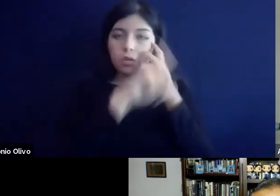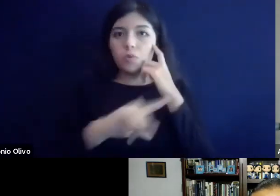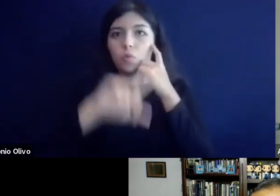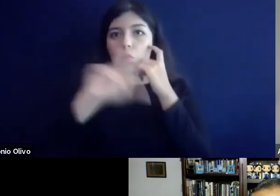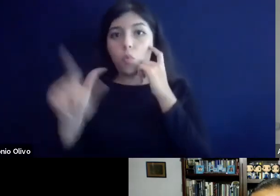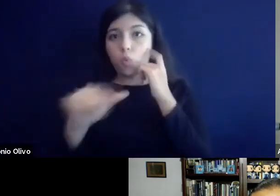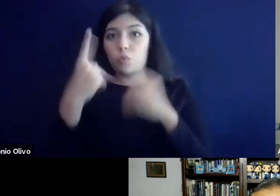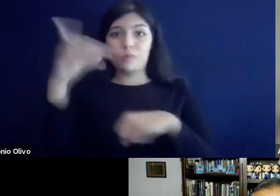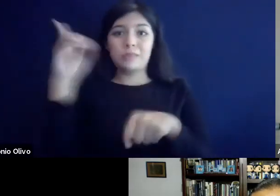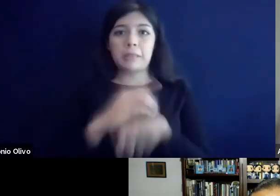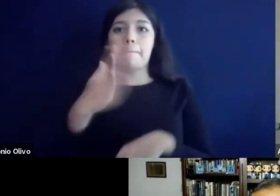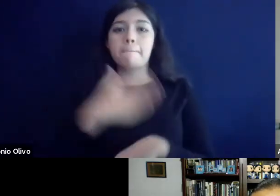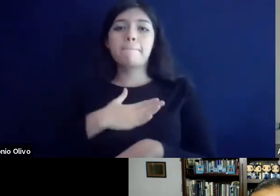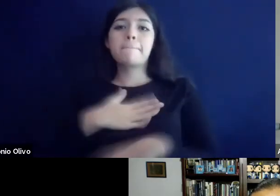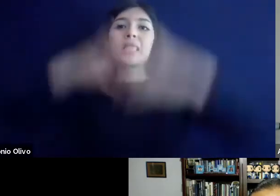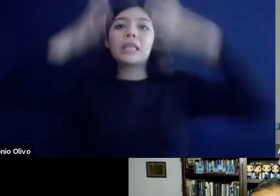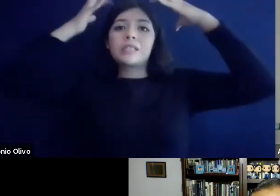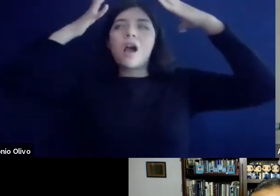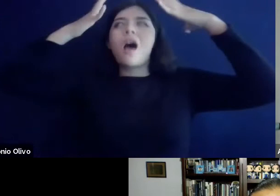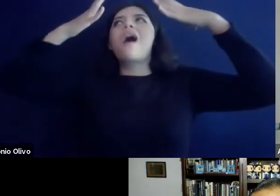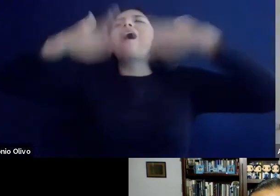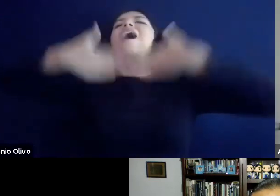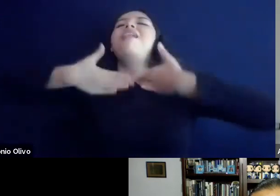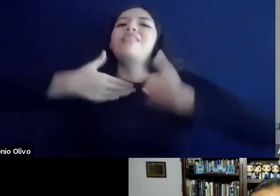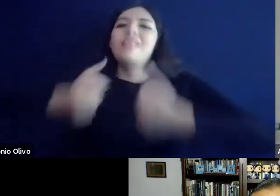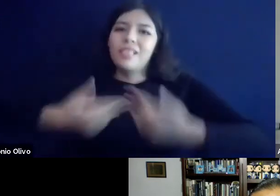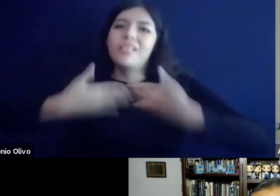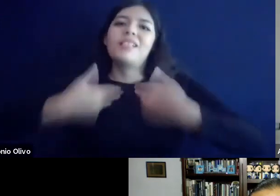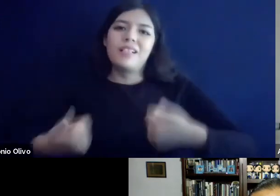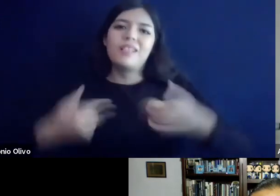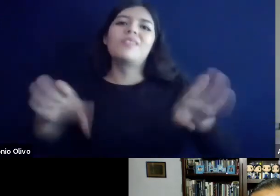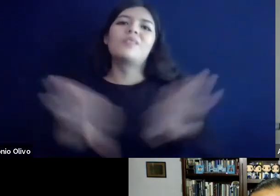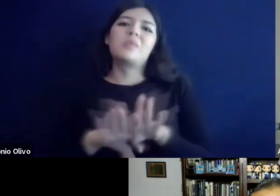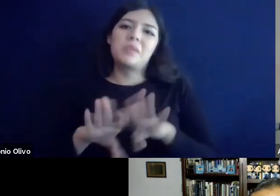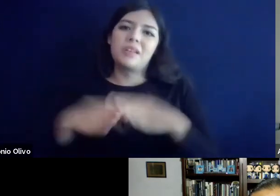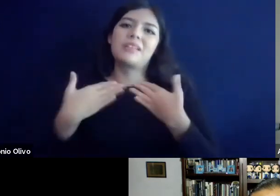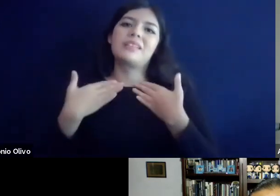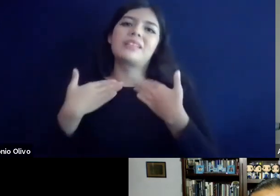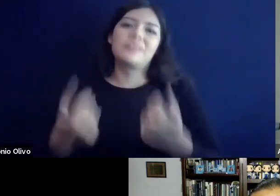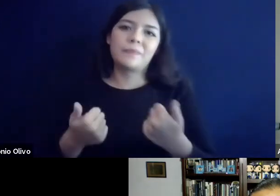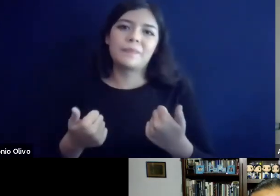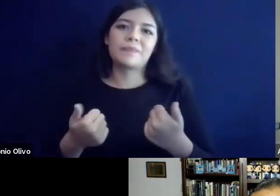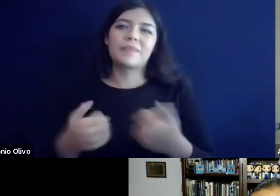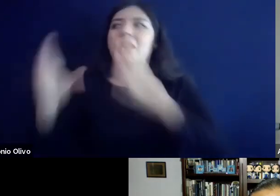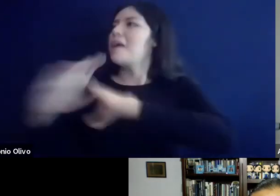ya, o sea, ya sueltas la voz, ya eres un tenor ligero, ya eres agudo, ya tienes dinámicas,